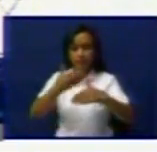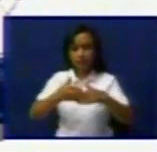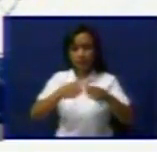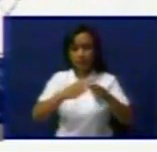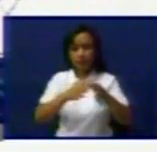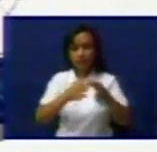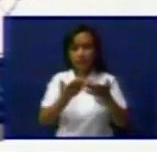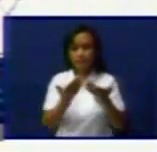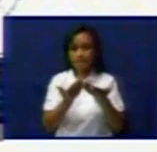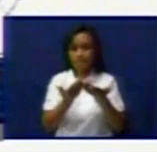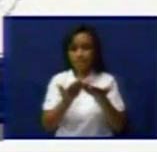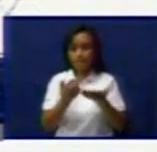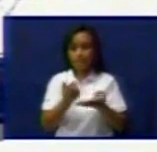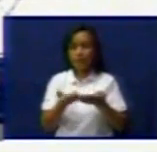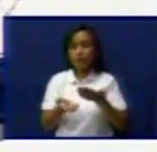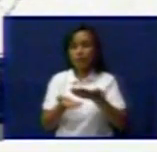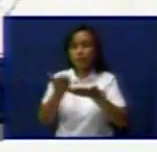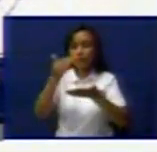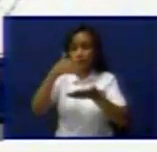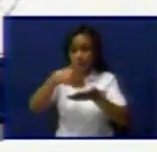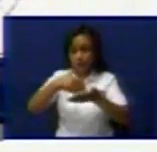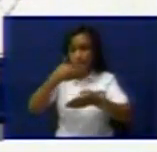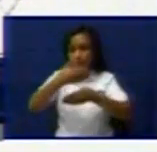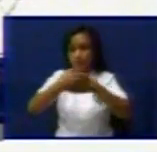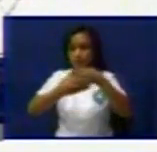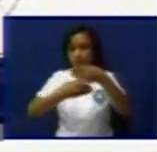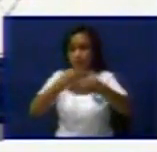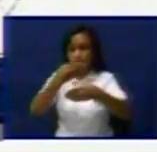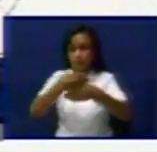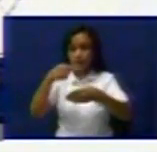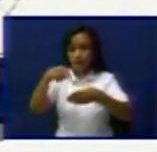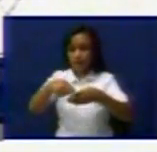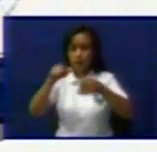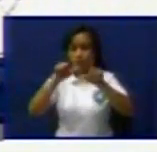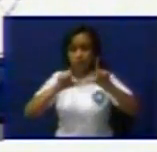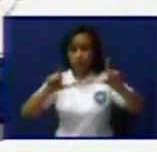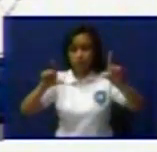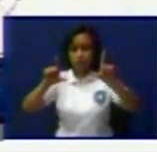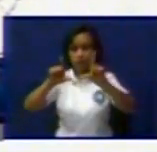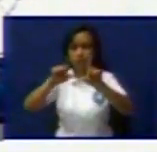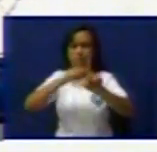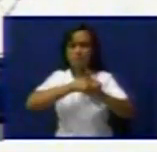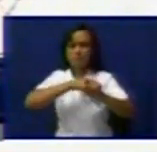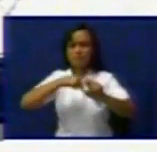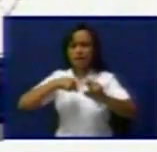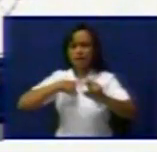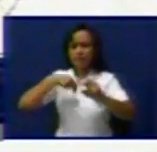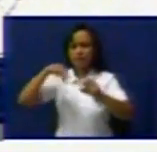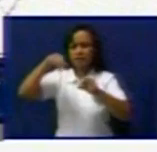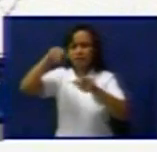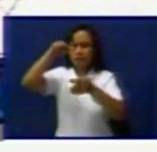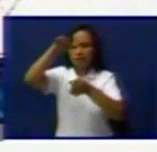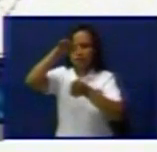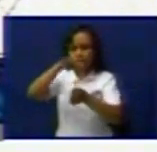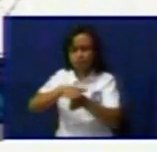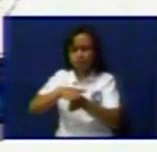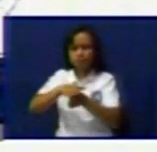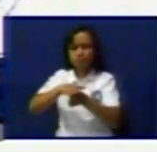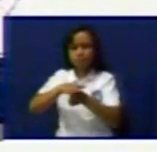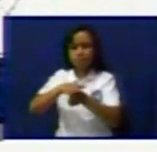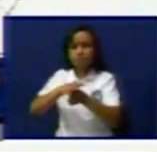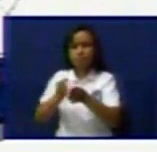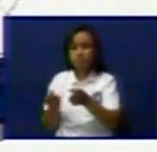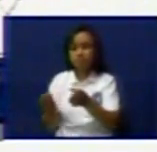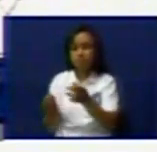Después de tomar medidas de restauración, estos depósitos se convertirán en tierras agrícolas